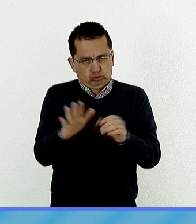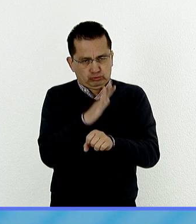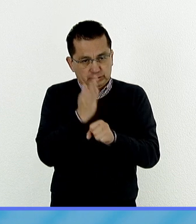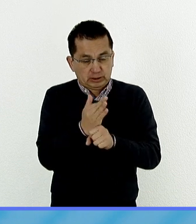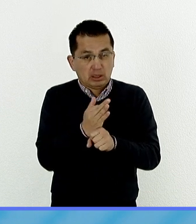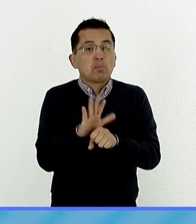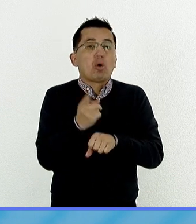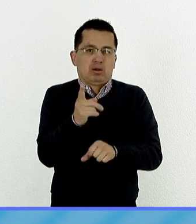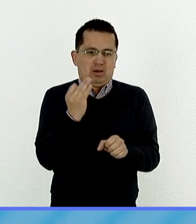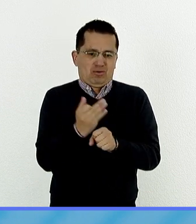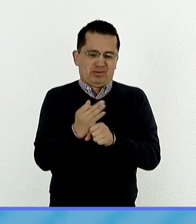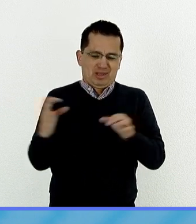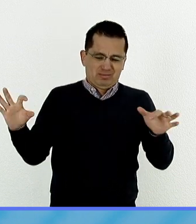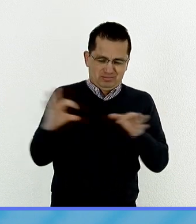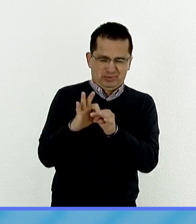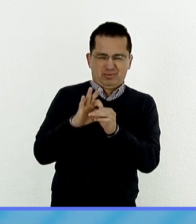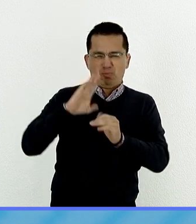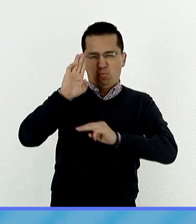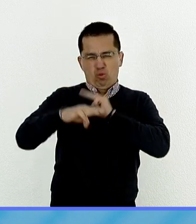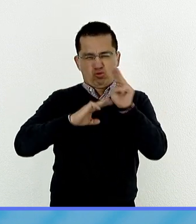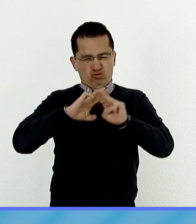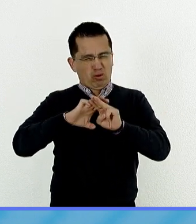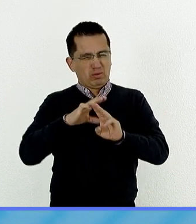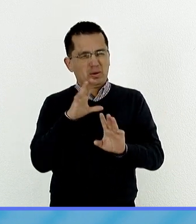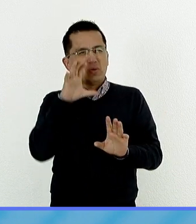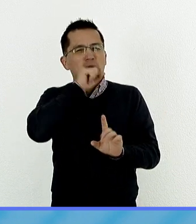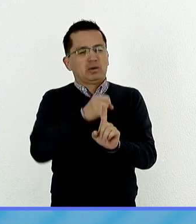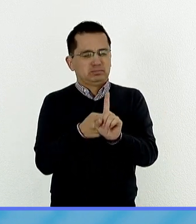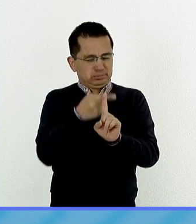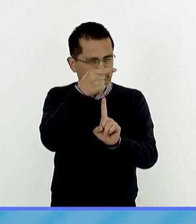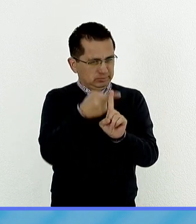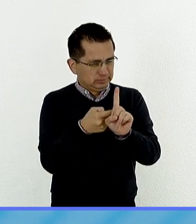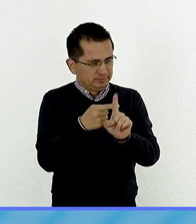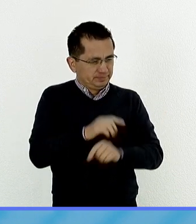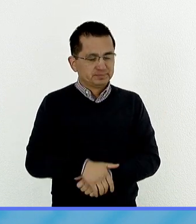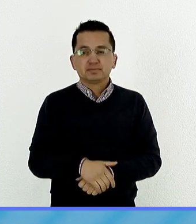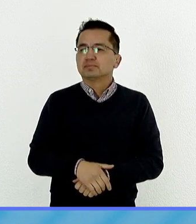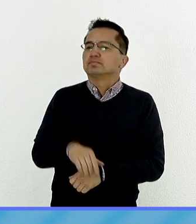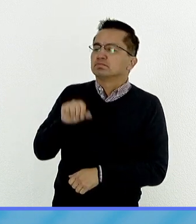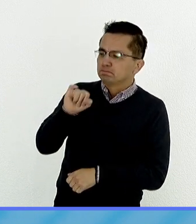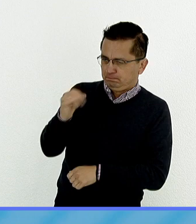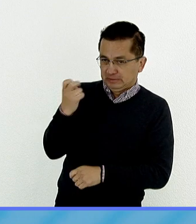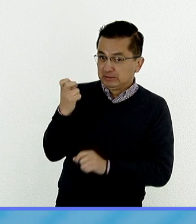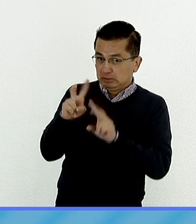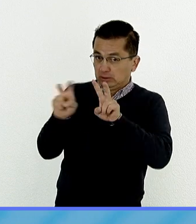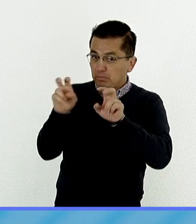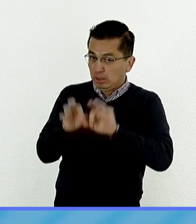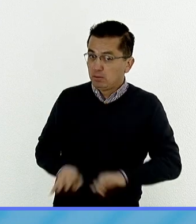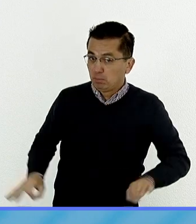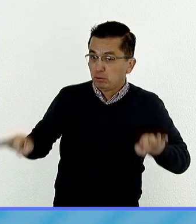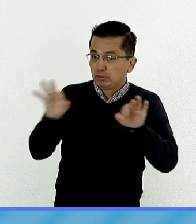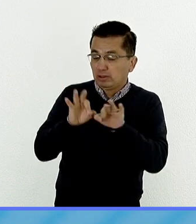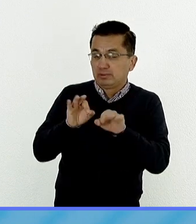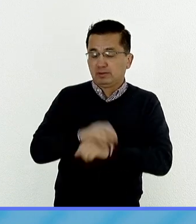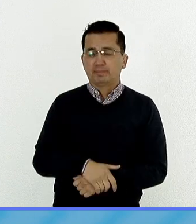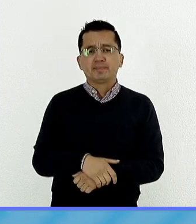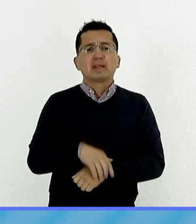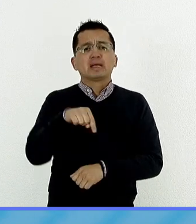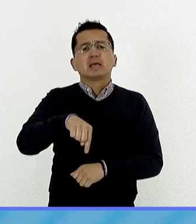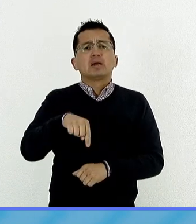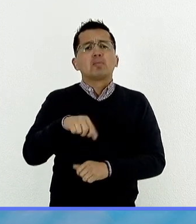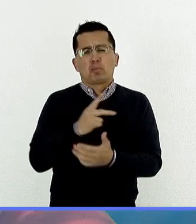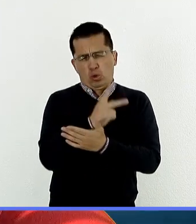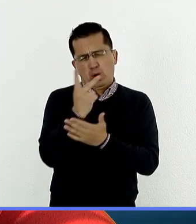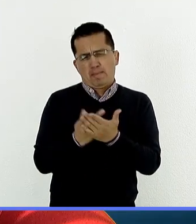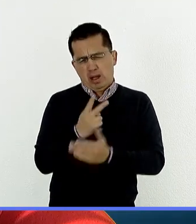climático claro por supuesto el abasto es un tema importantísimo y Bueno Este programa de la UNAM responde por supuesto llega a todos los estados o